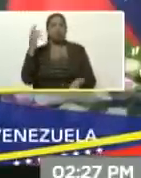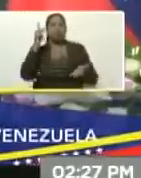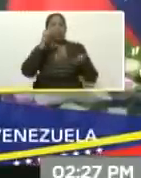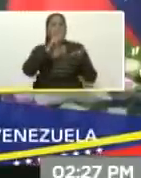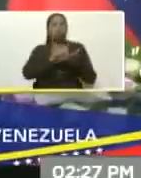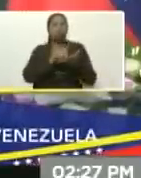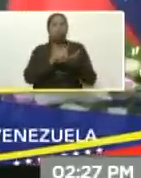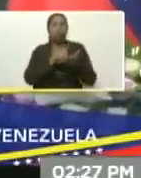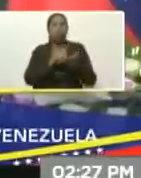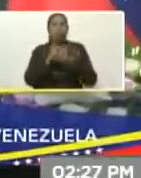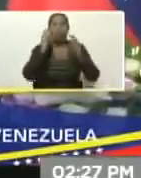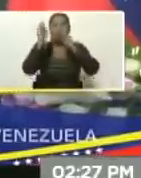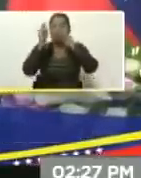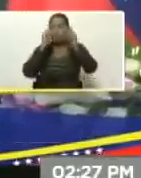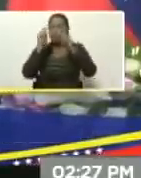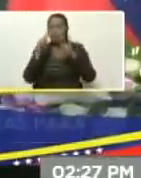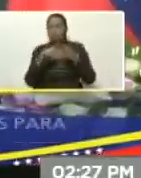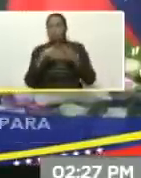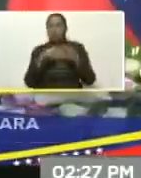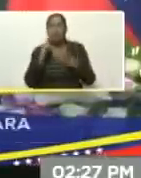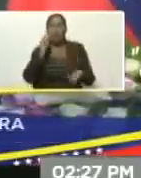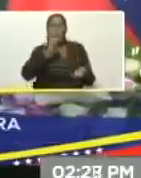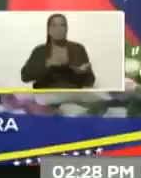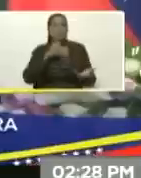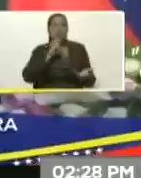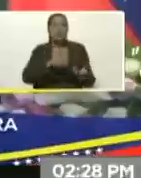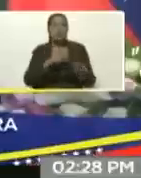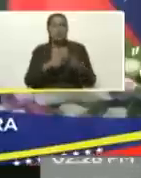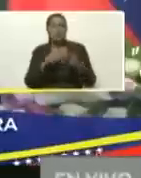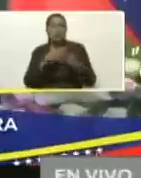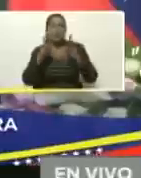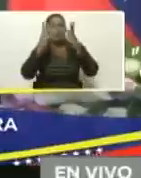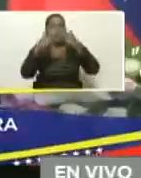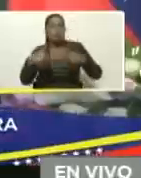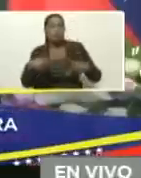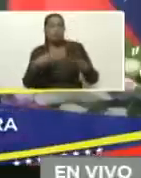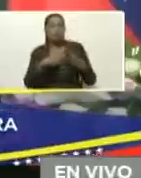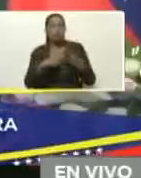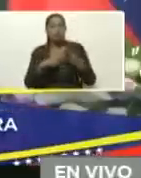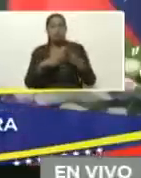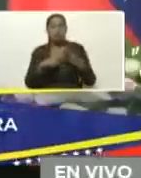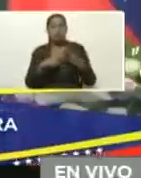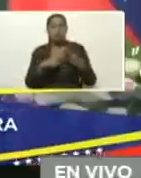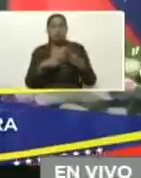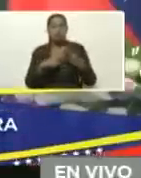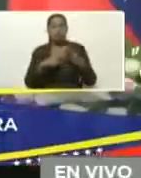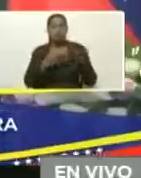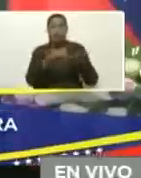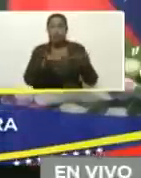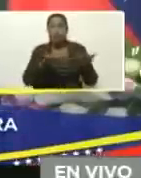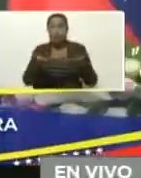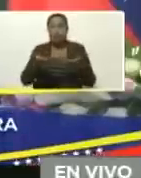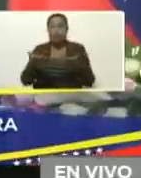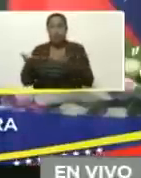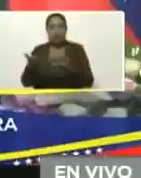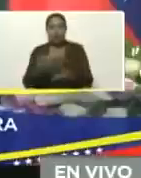en el turismo, en la minería, en la industria, en la logística, en la